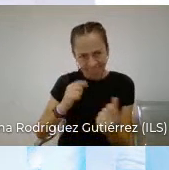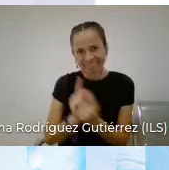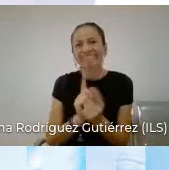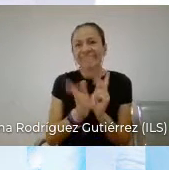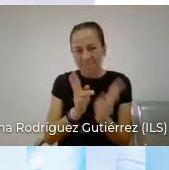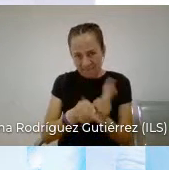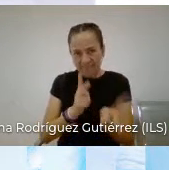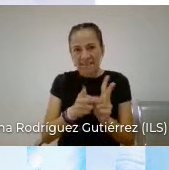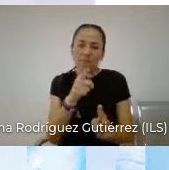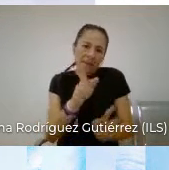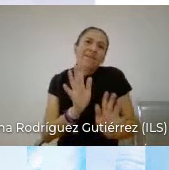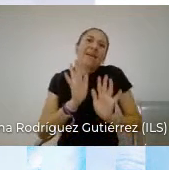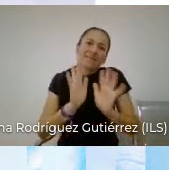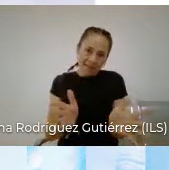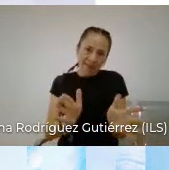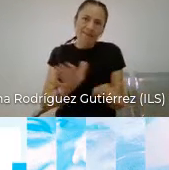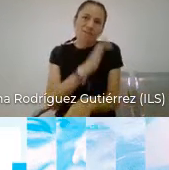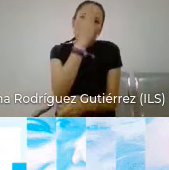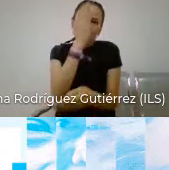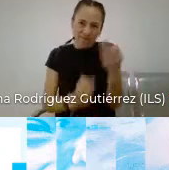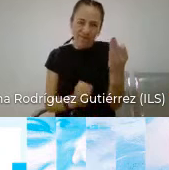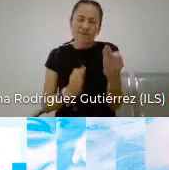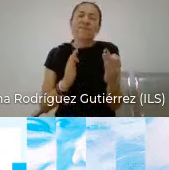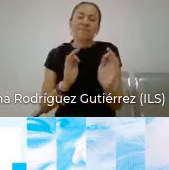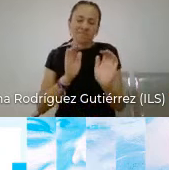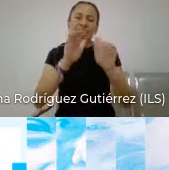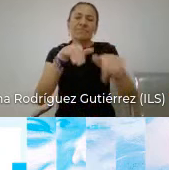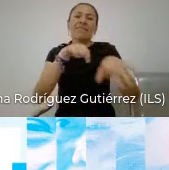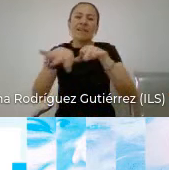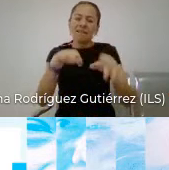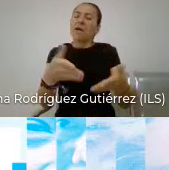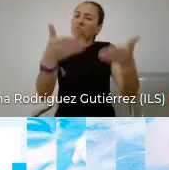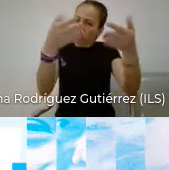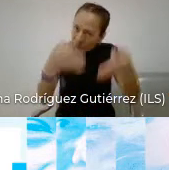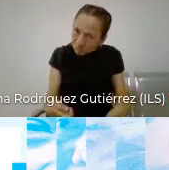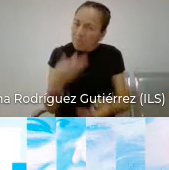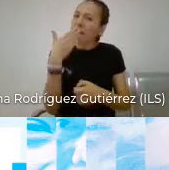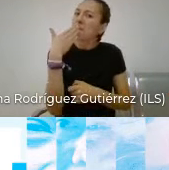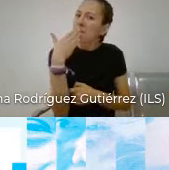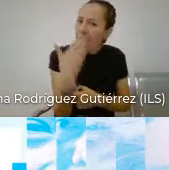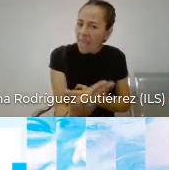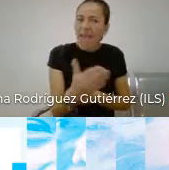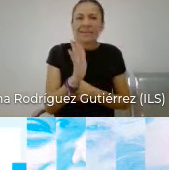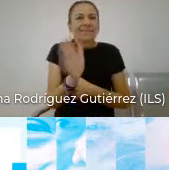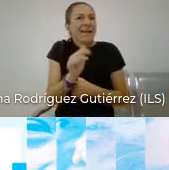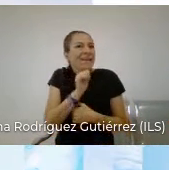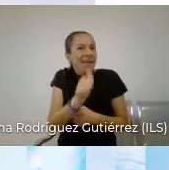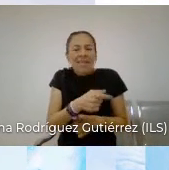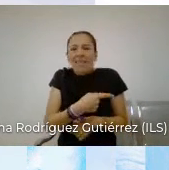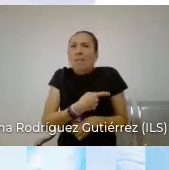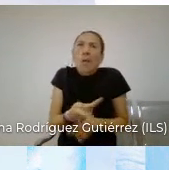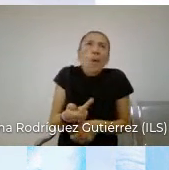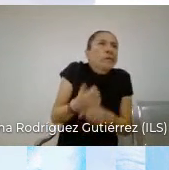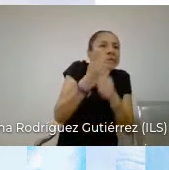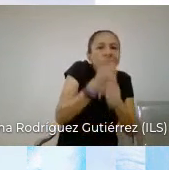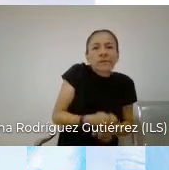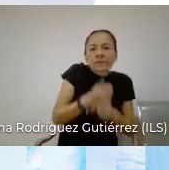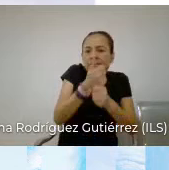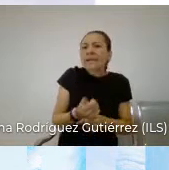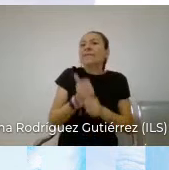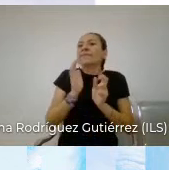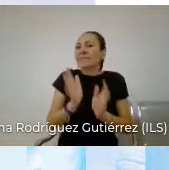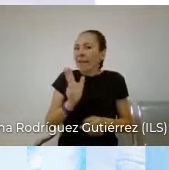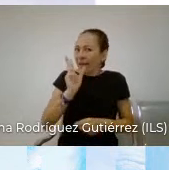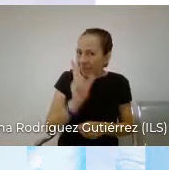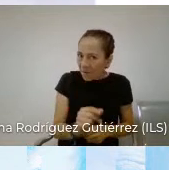esa superposición de tener un empleo estable, importantemente estar fuera de pobreza, pero también como tener esa